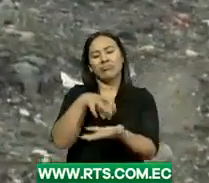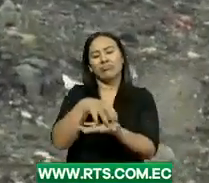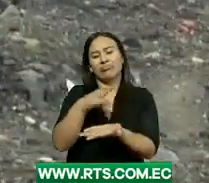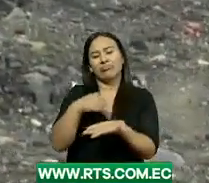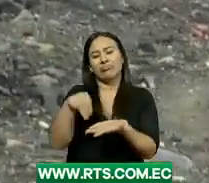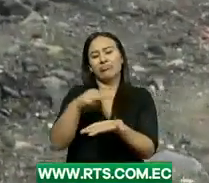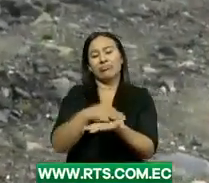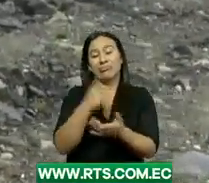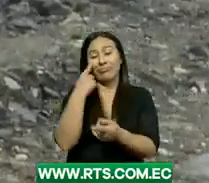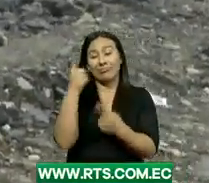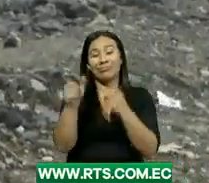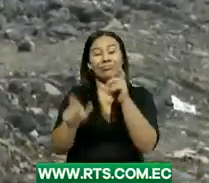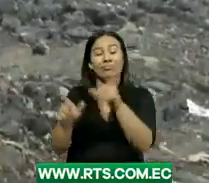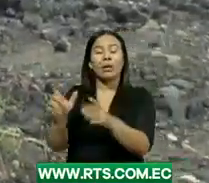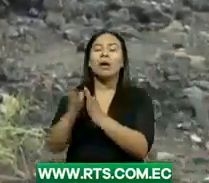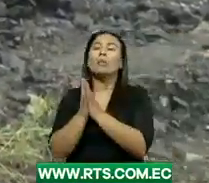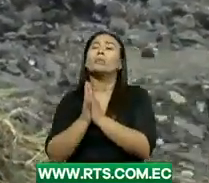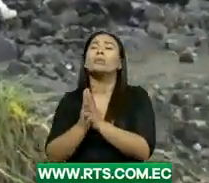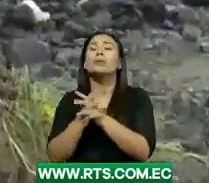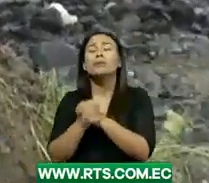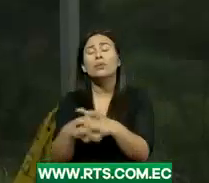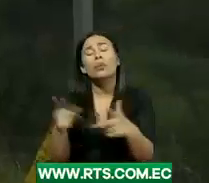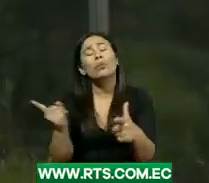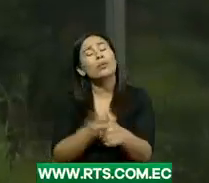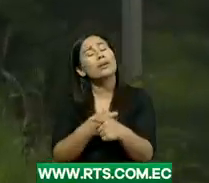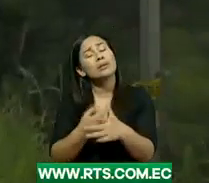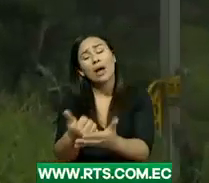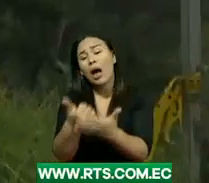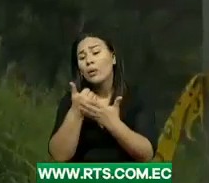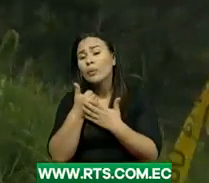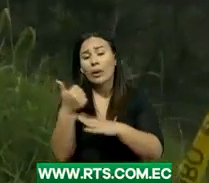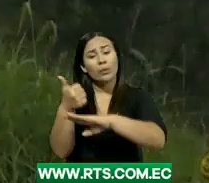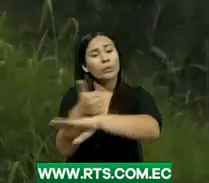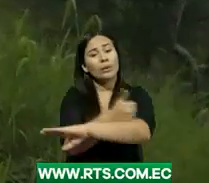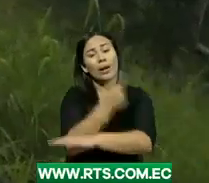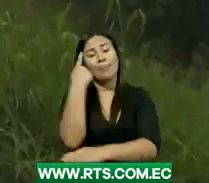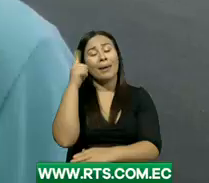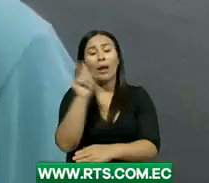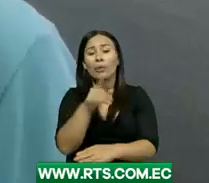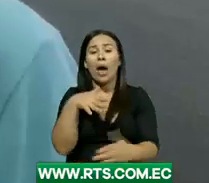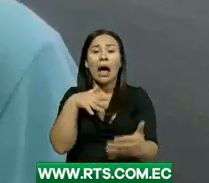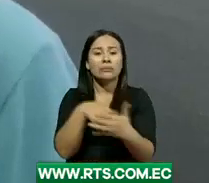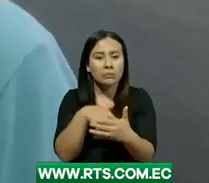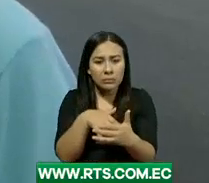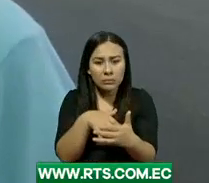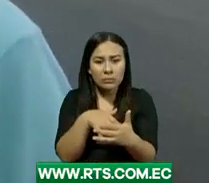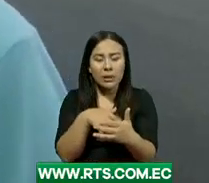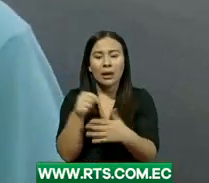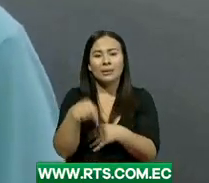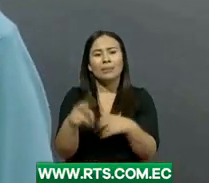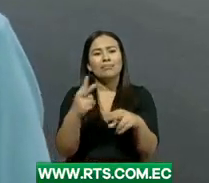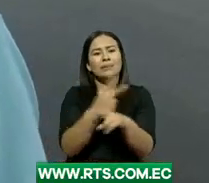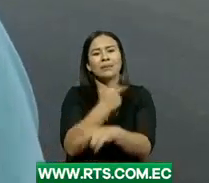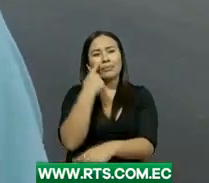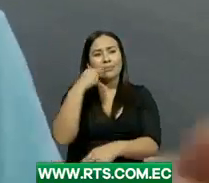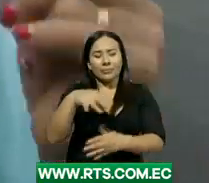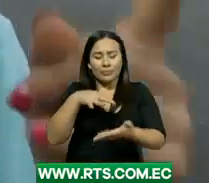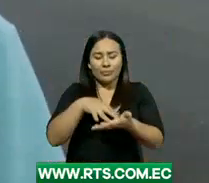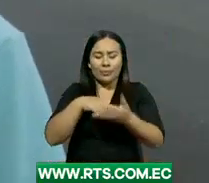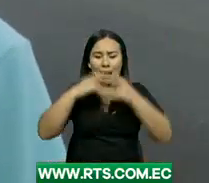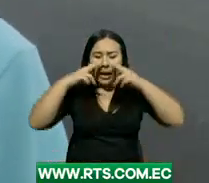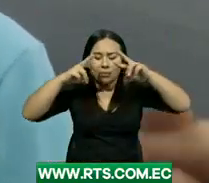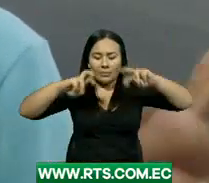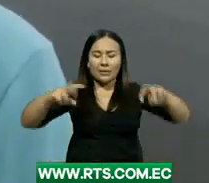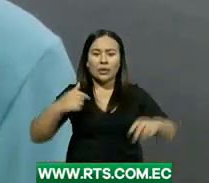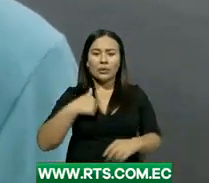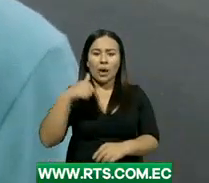sector de La Virgen, los moradores piden atención inmediata a la emergencia para evitar accidentes. No sé, para mí esto tiene que ser un estudio. Yo aquí